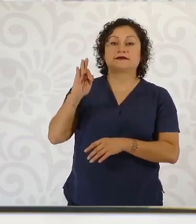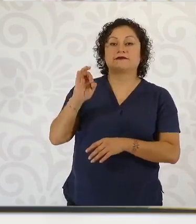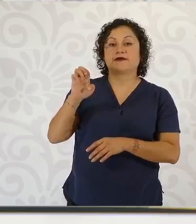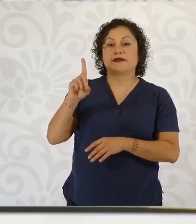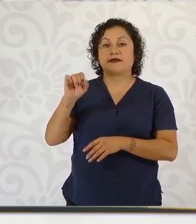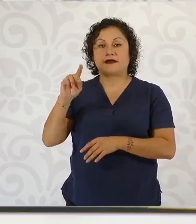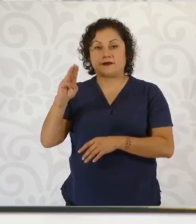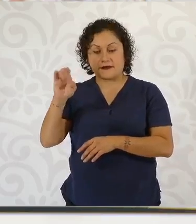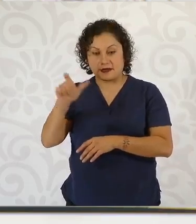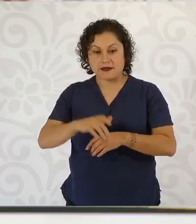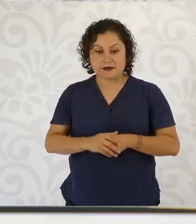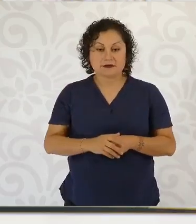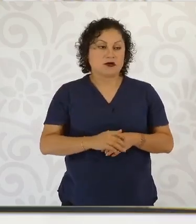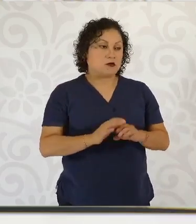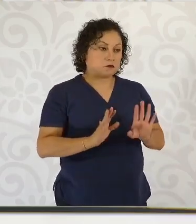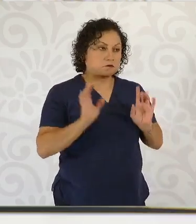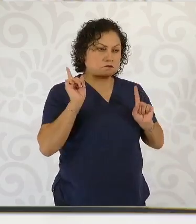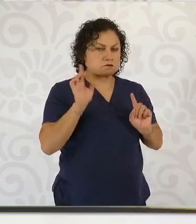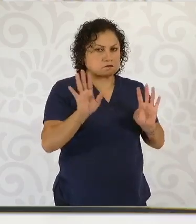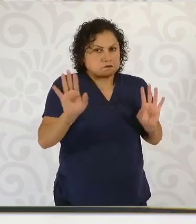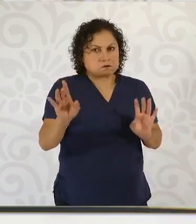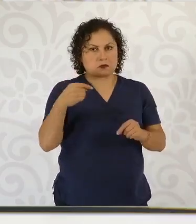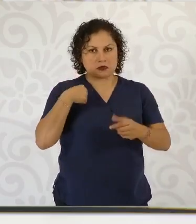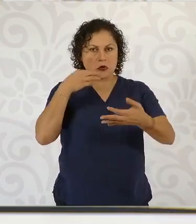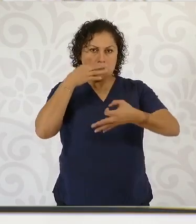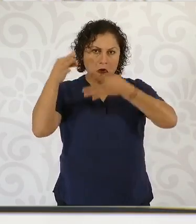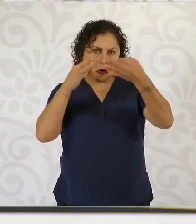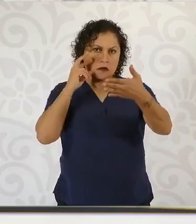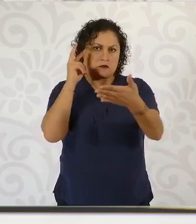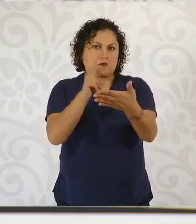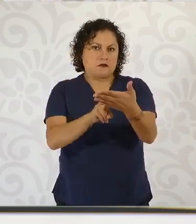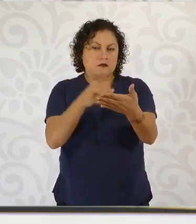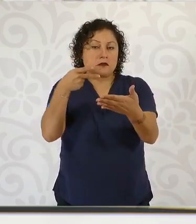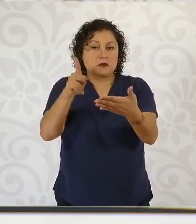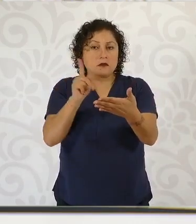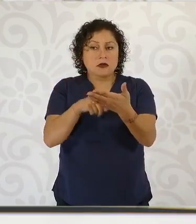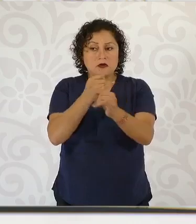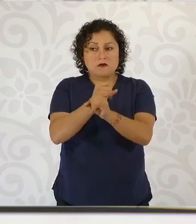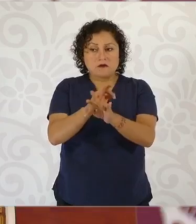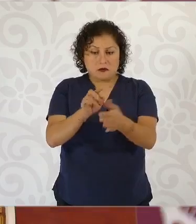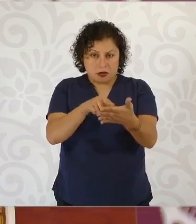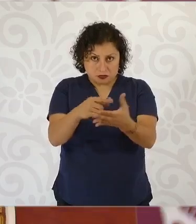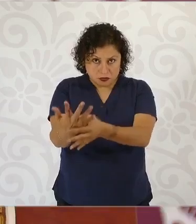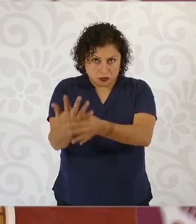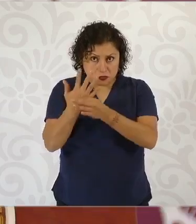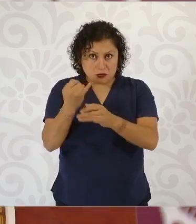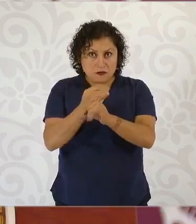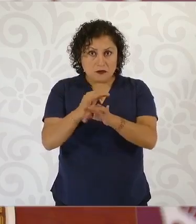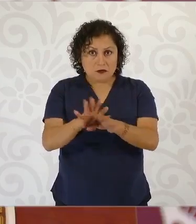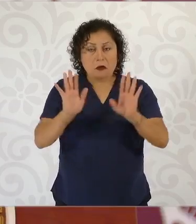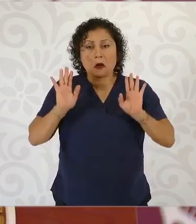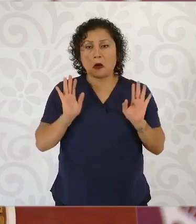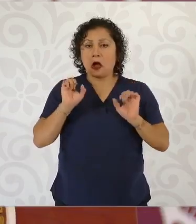en particular. Checada, pues leí la nota, Claro. pero no estamos checando la información de la nota y si hay algo que revisar,